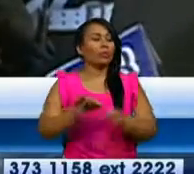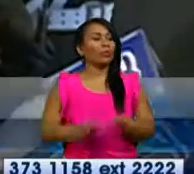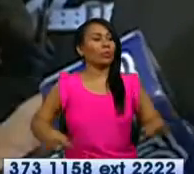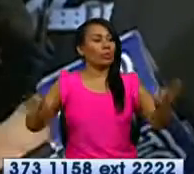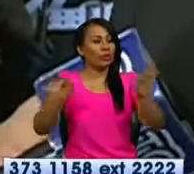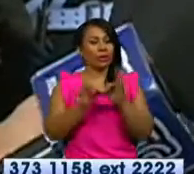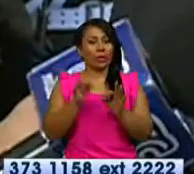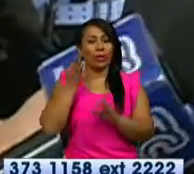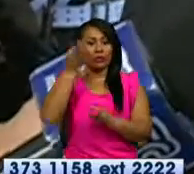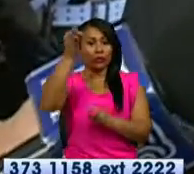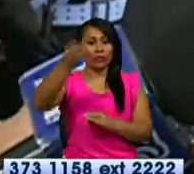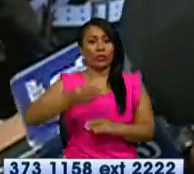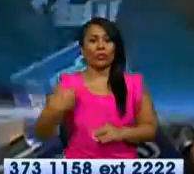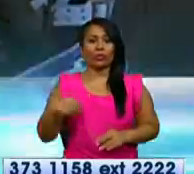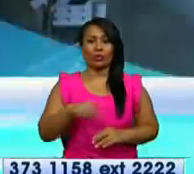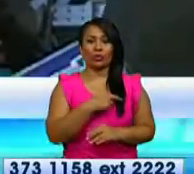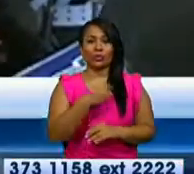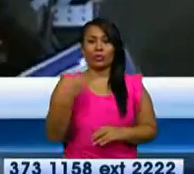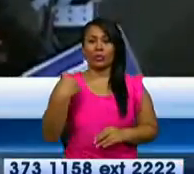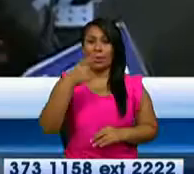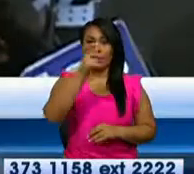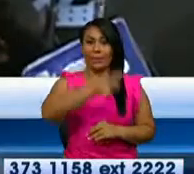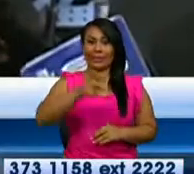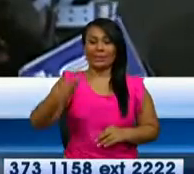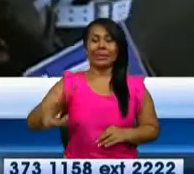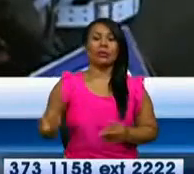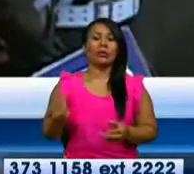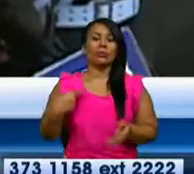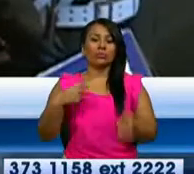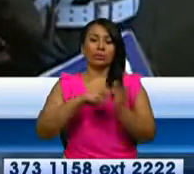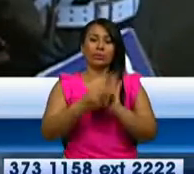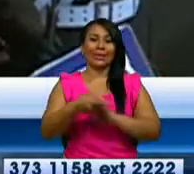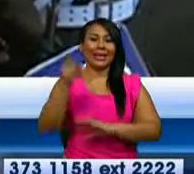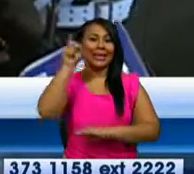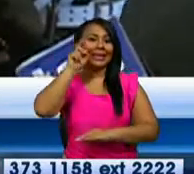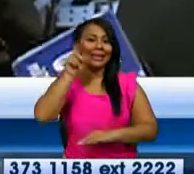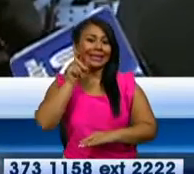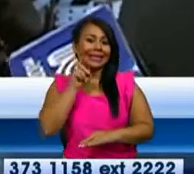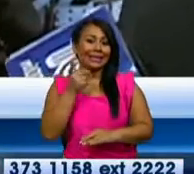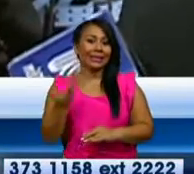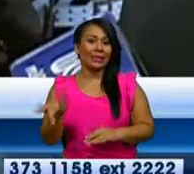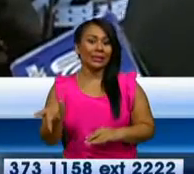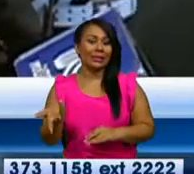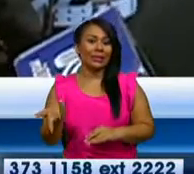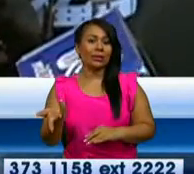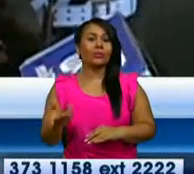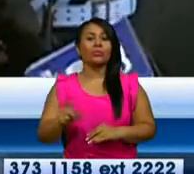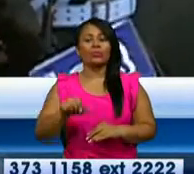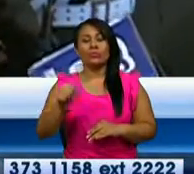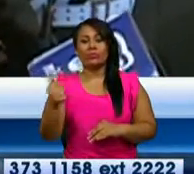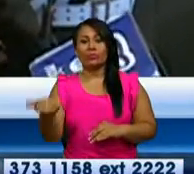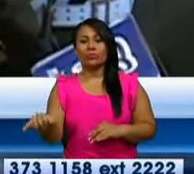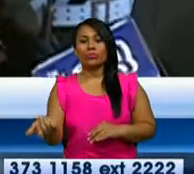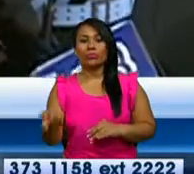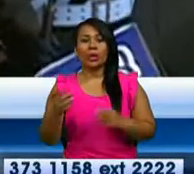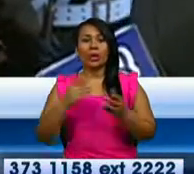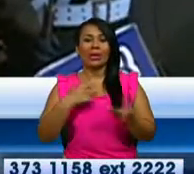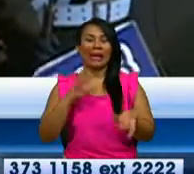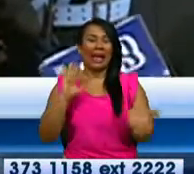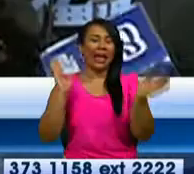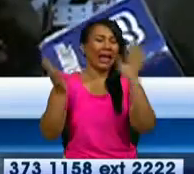futuro tendríamos unas personas identificadas por el sexo y otras identificadas por el género, lo que podría en algún momento